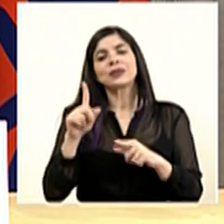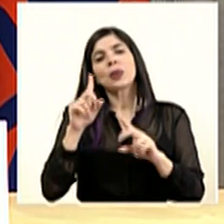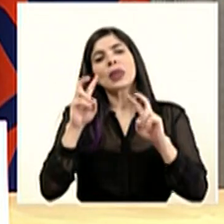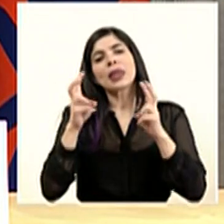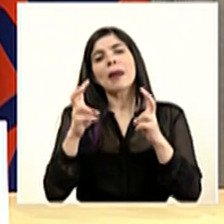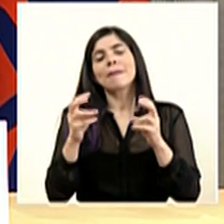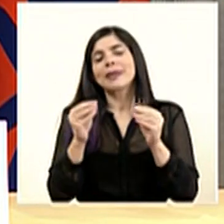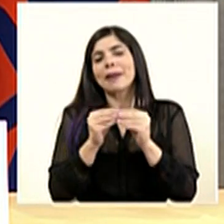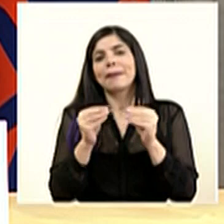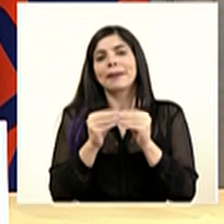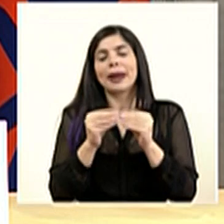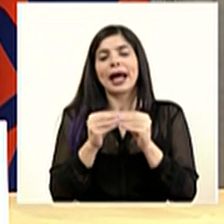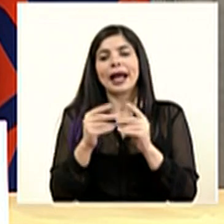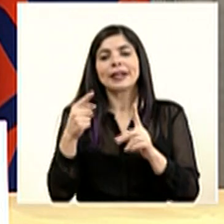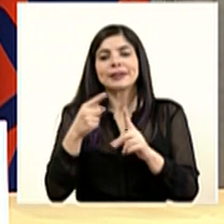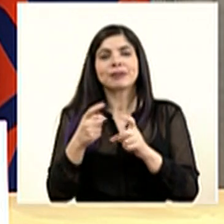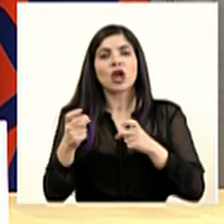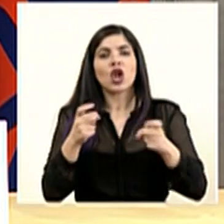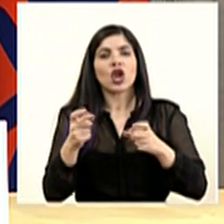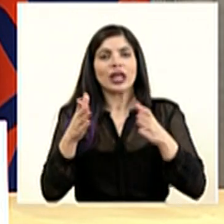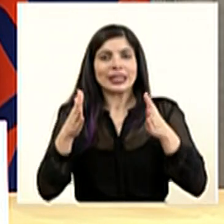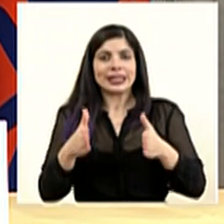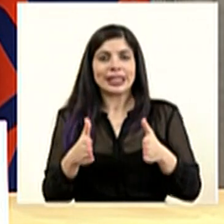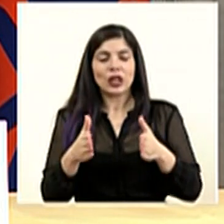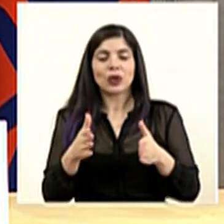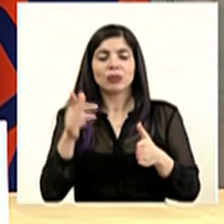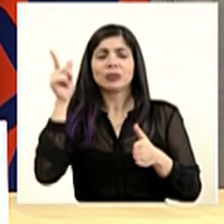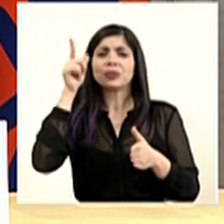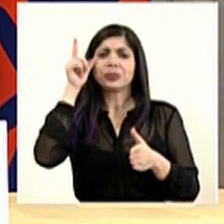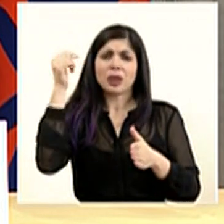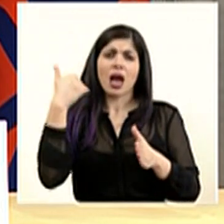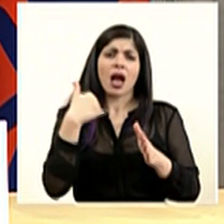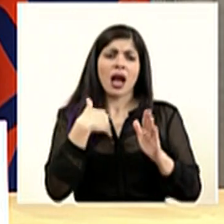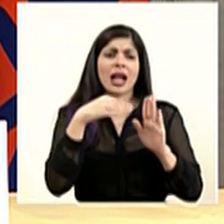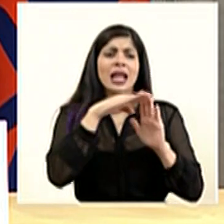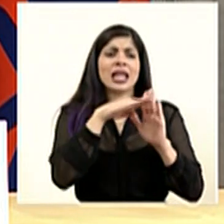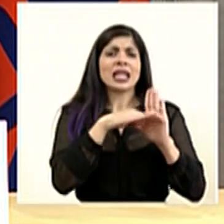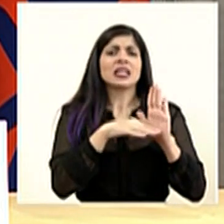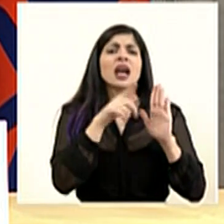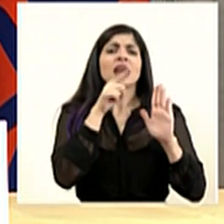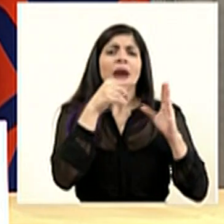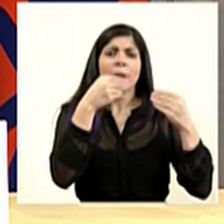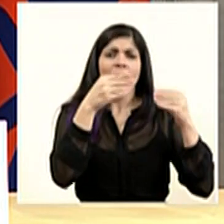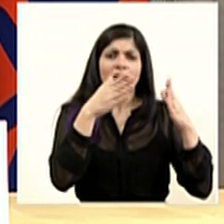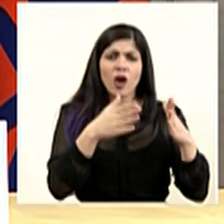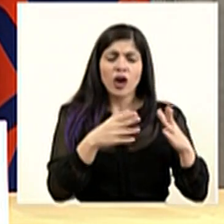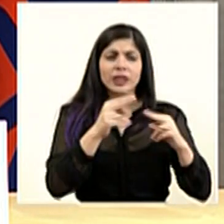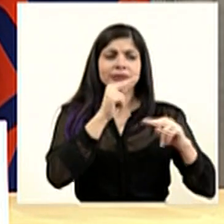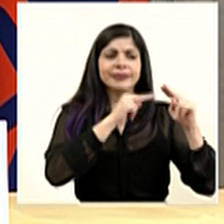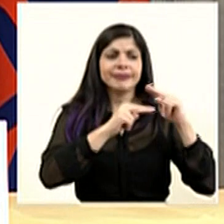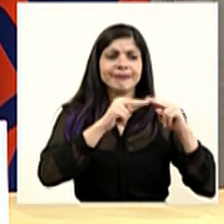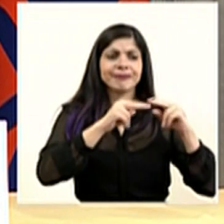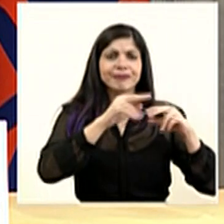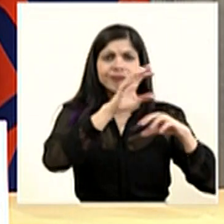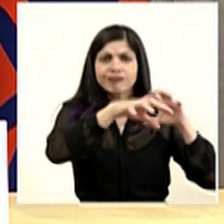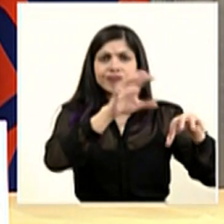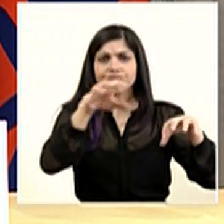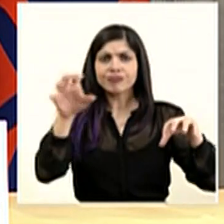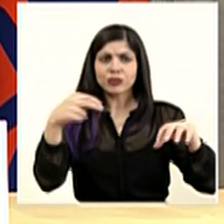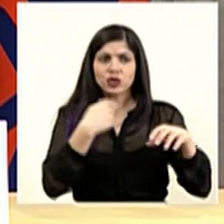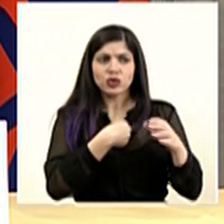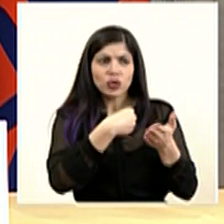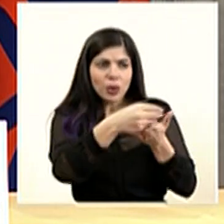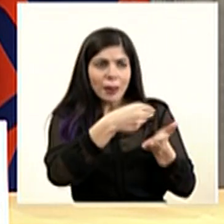tema eminentemente logístico. Por supuesto que hay una lista de los proveedores, comercios locales a los que les hemos